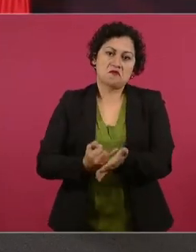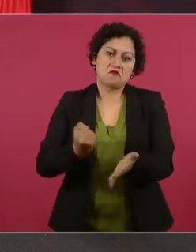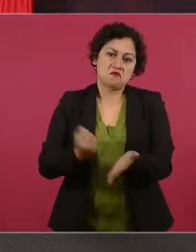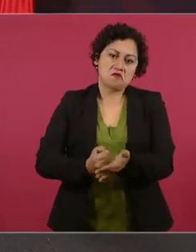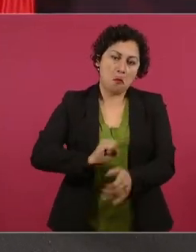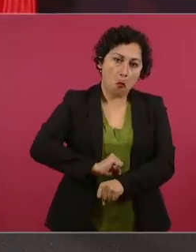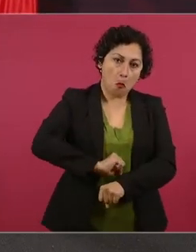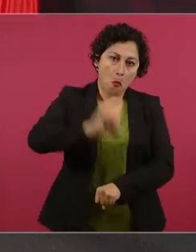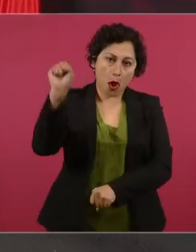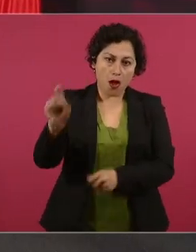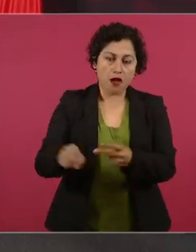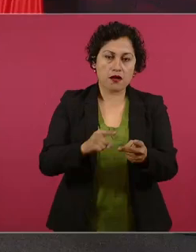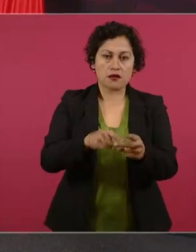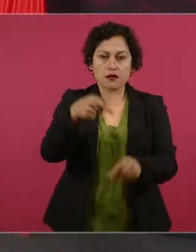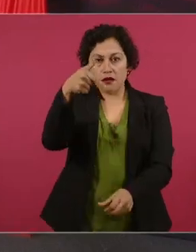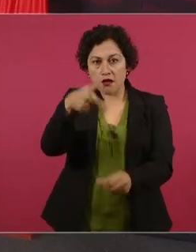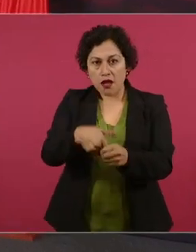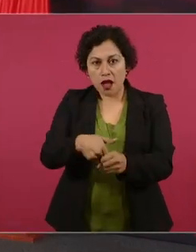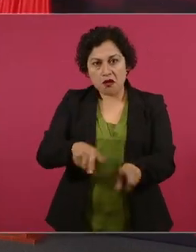gasolinazos.